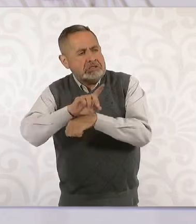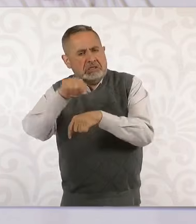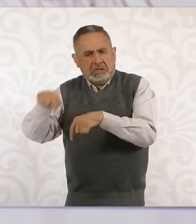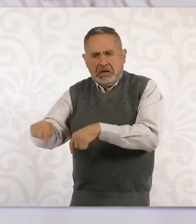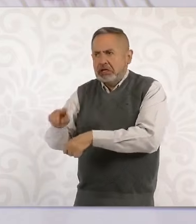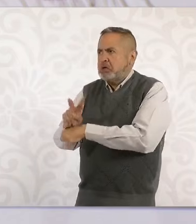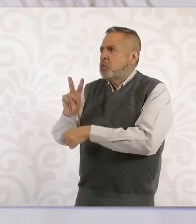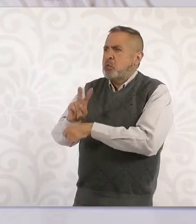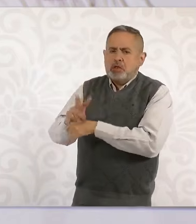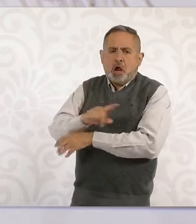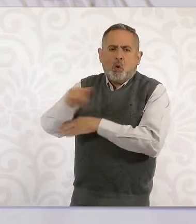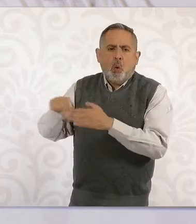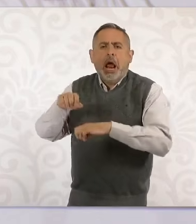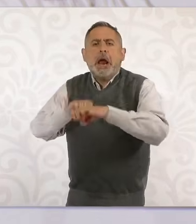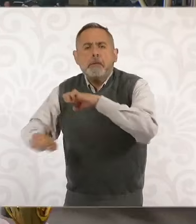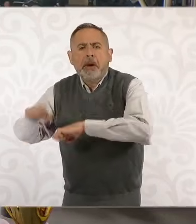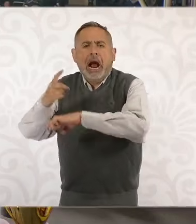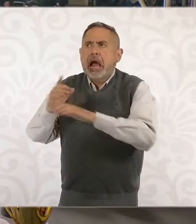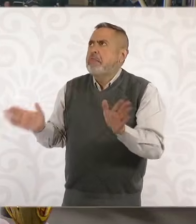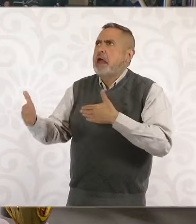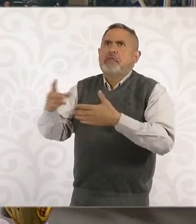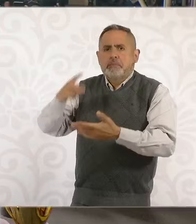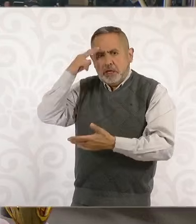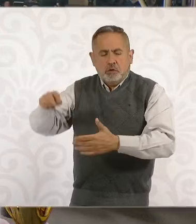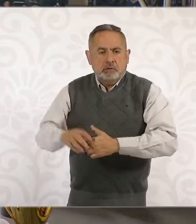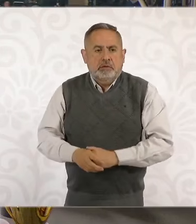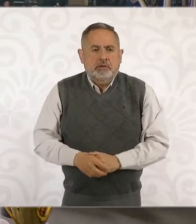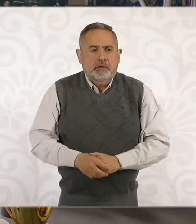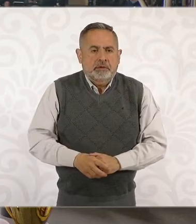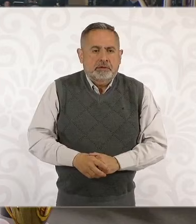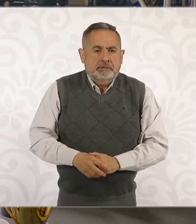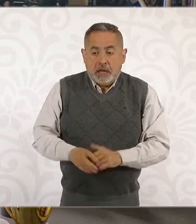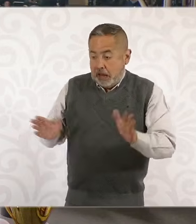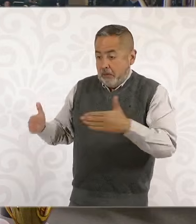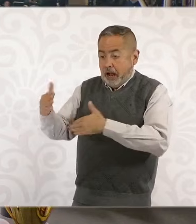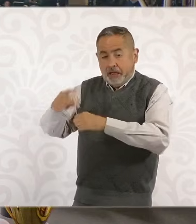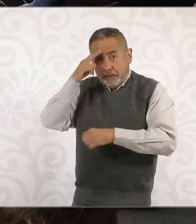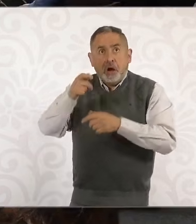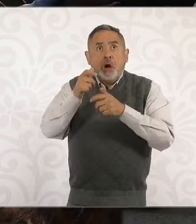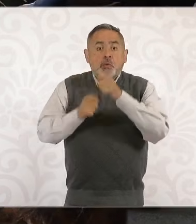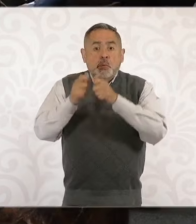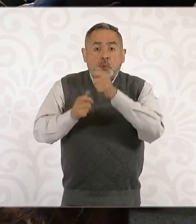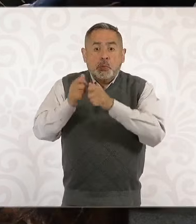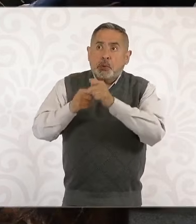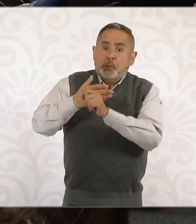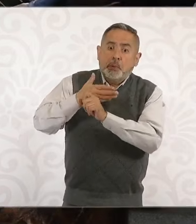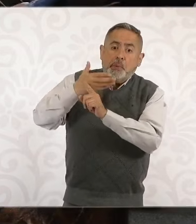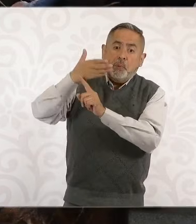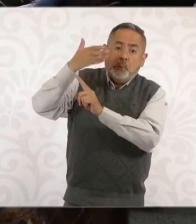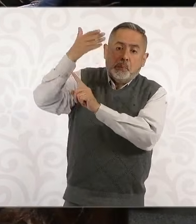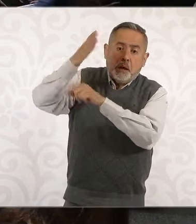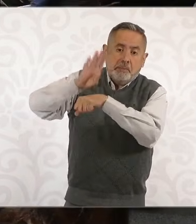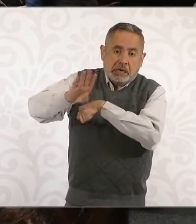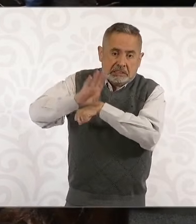proteja las instalaciones de la Embajada de México. Al izar la bandera de Brasil en la Embajada de México, se protege